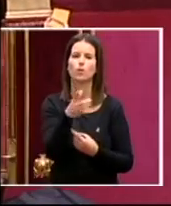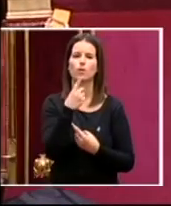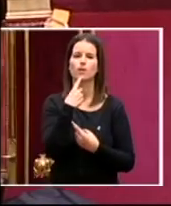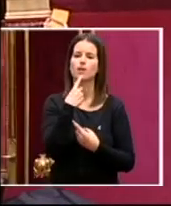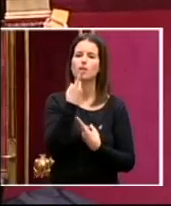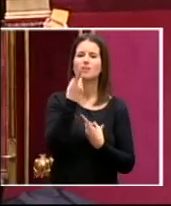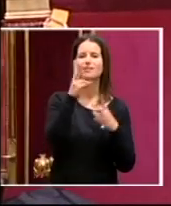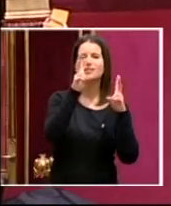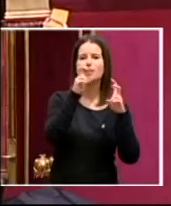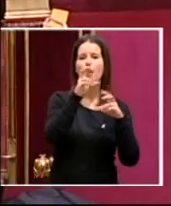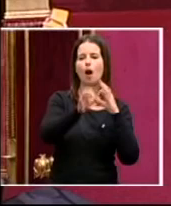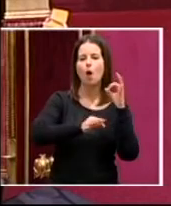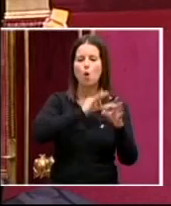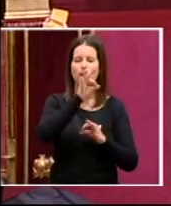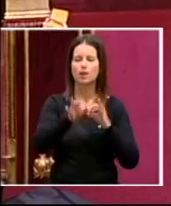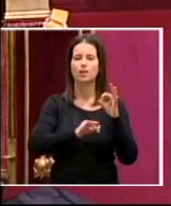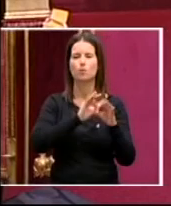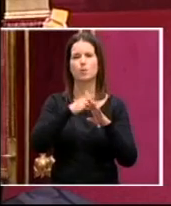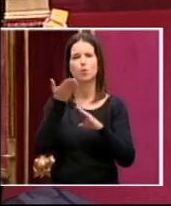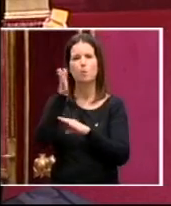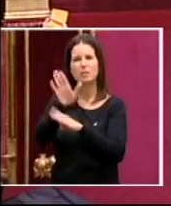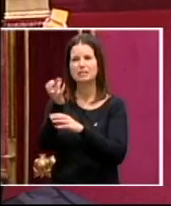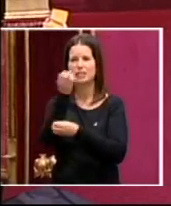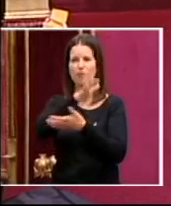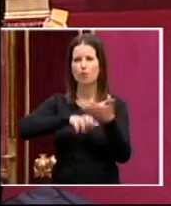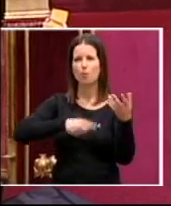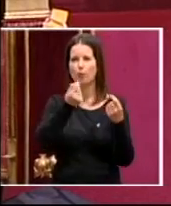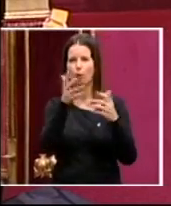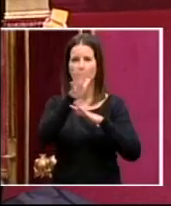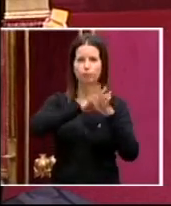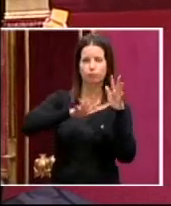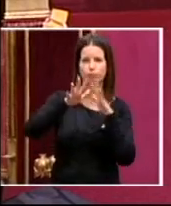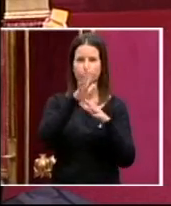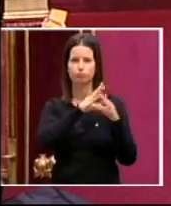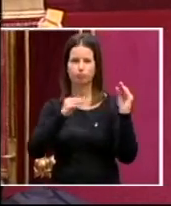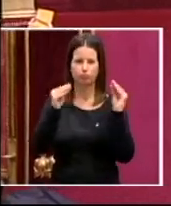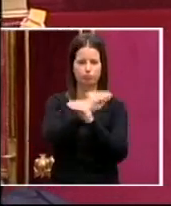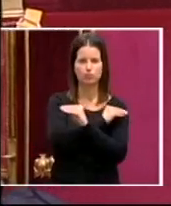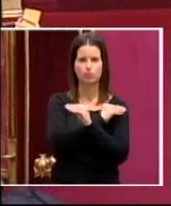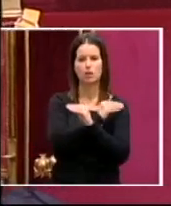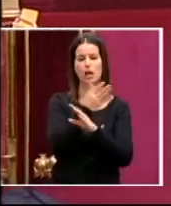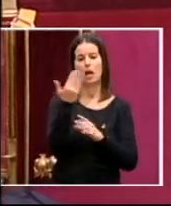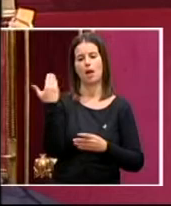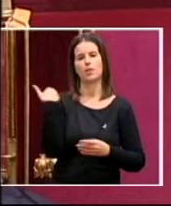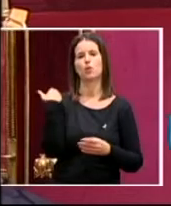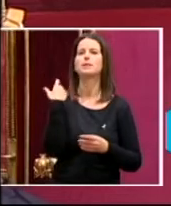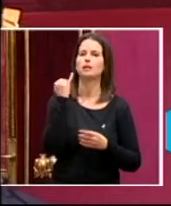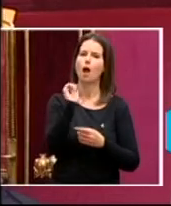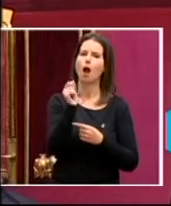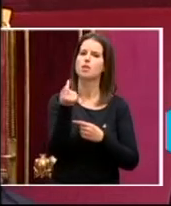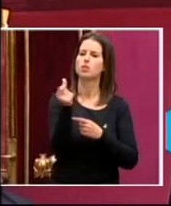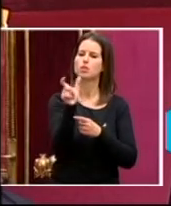simplemente organizativa, pero presentan un informe realmente confuso. Y segundo, porque teníamos anteriormente una partida